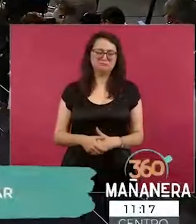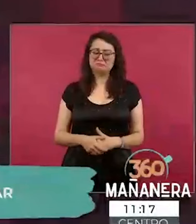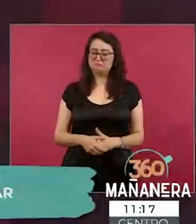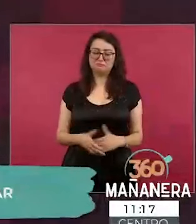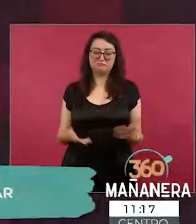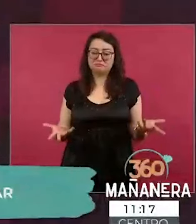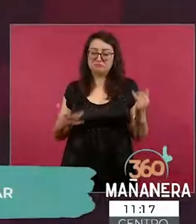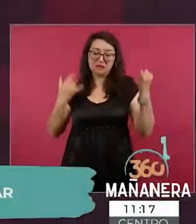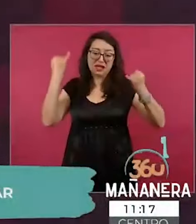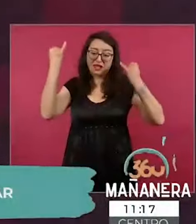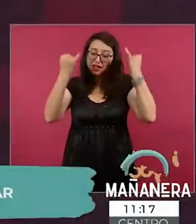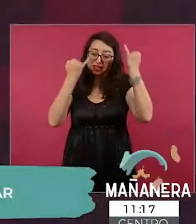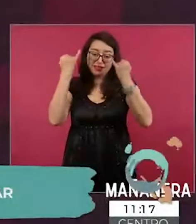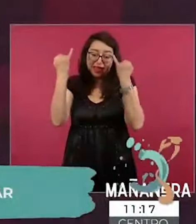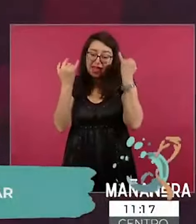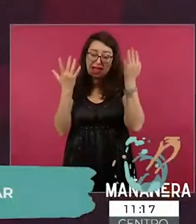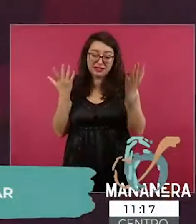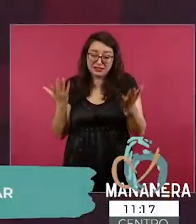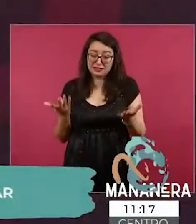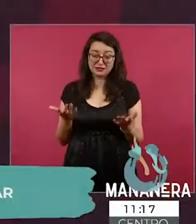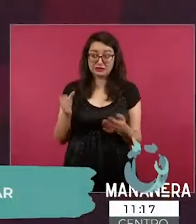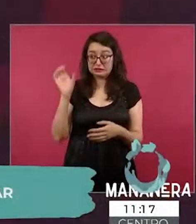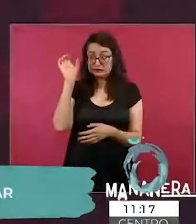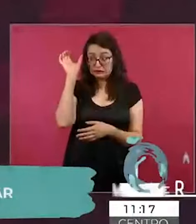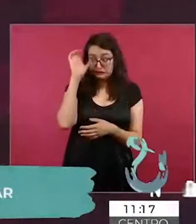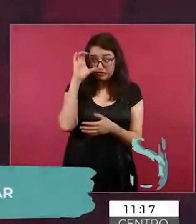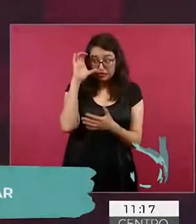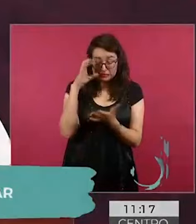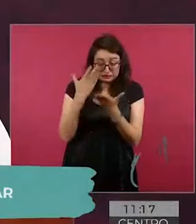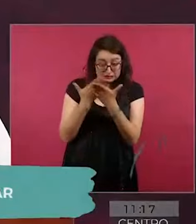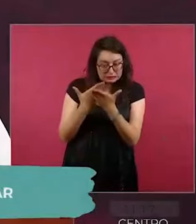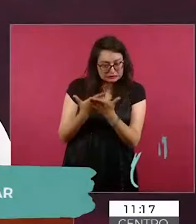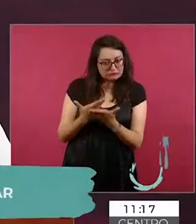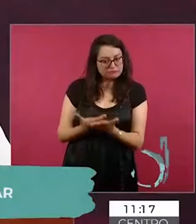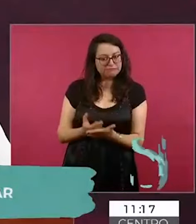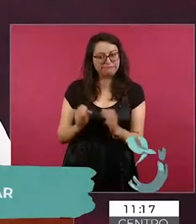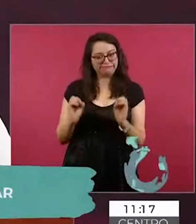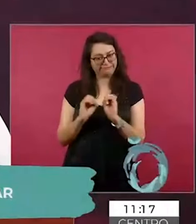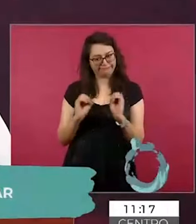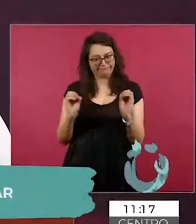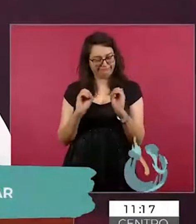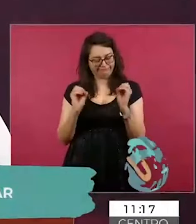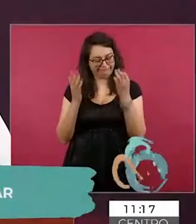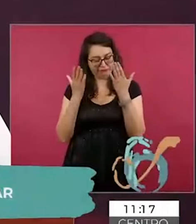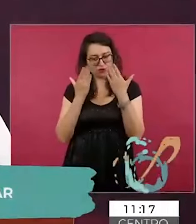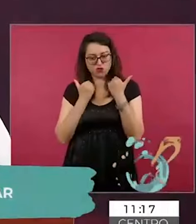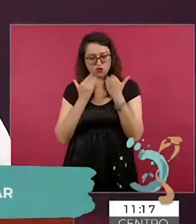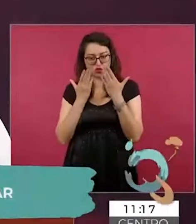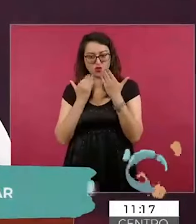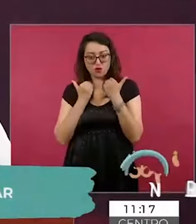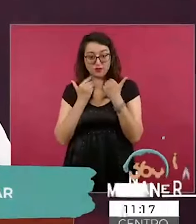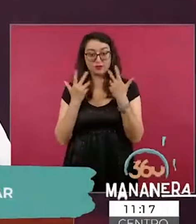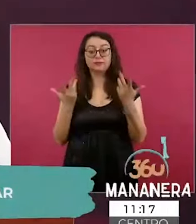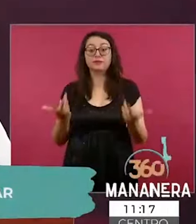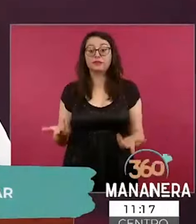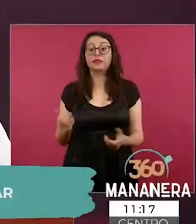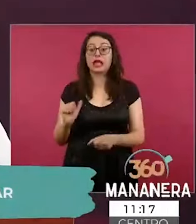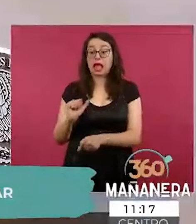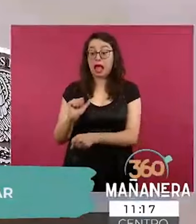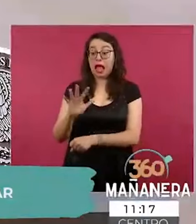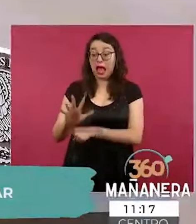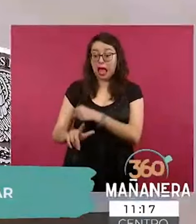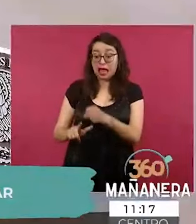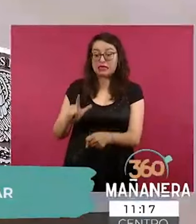fundamentados este no están fundamentados científicamente los animales suelen ser muy